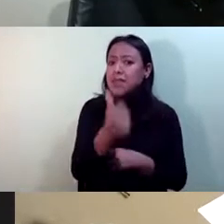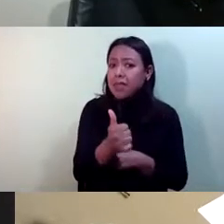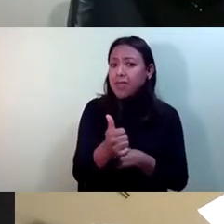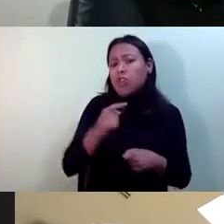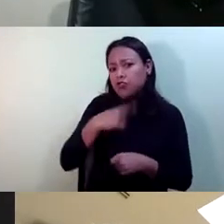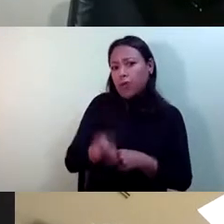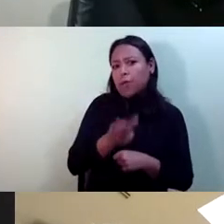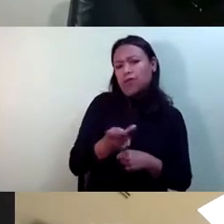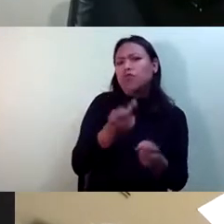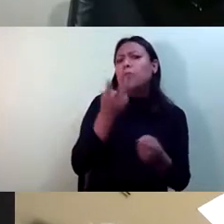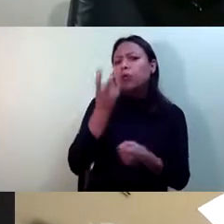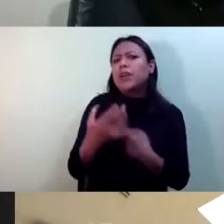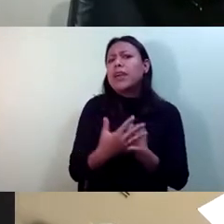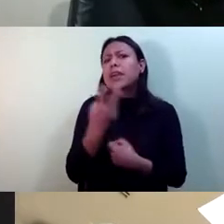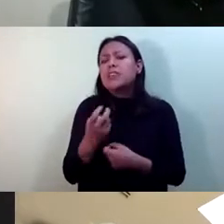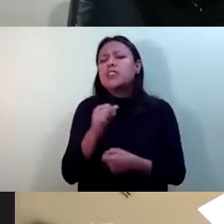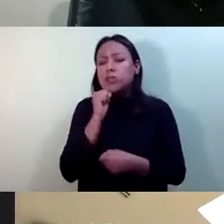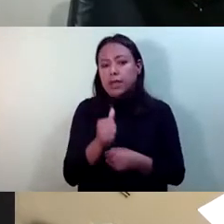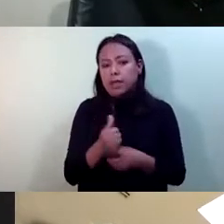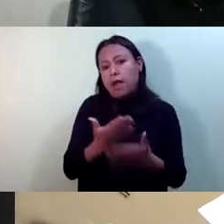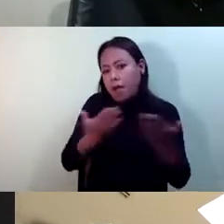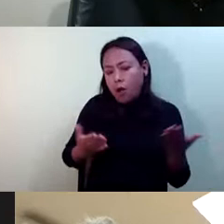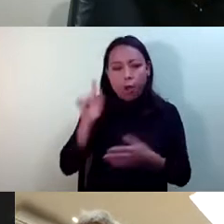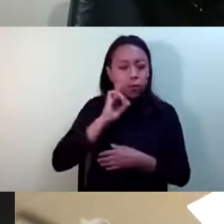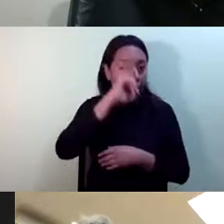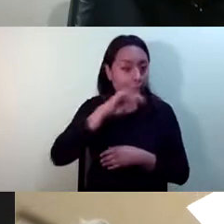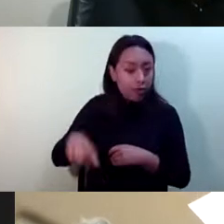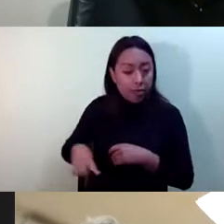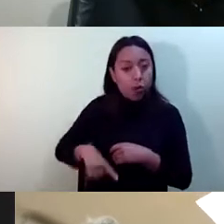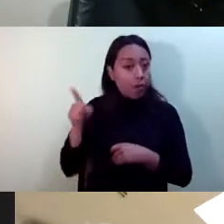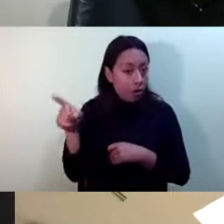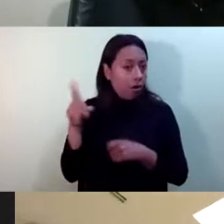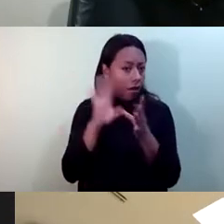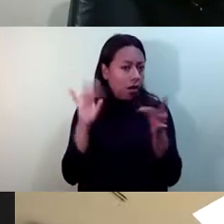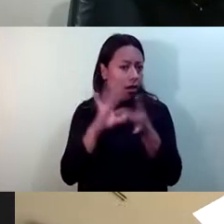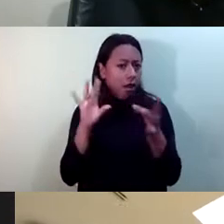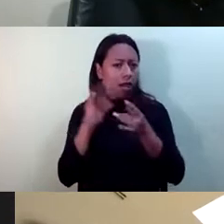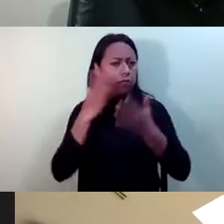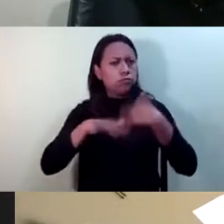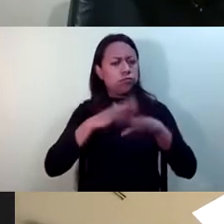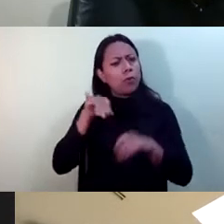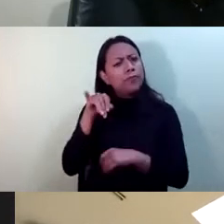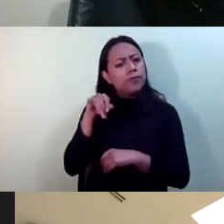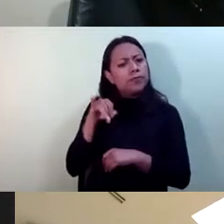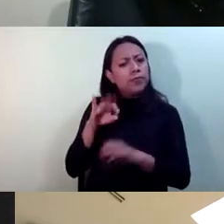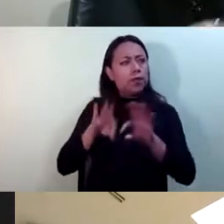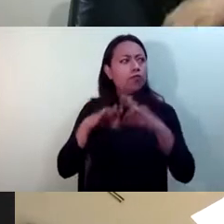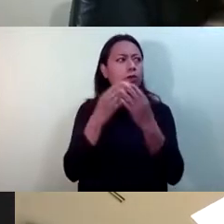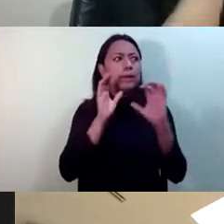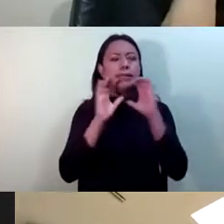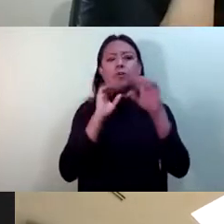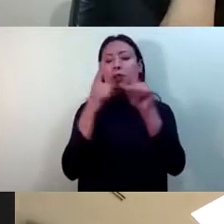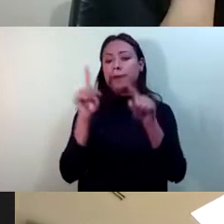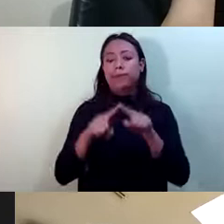eso cuando la propia jefa de gobierno sí habla del tema en los medios de comunicación? Y